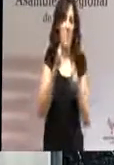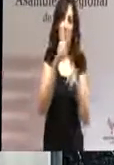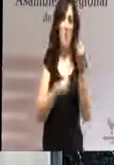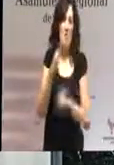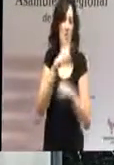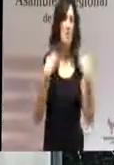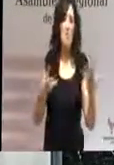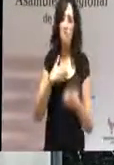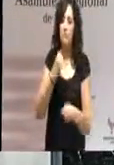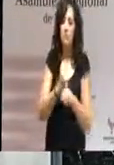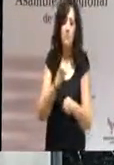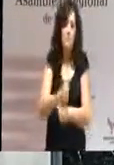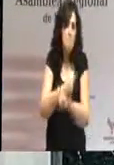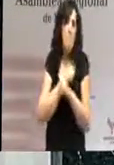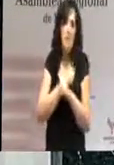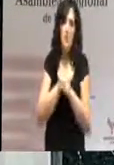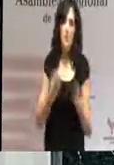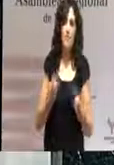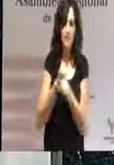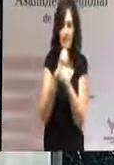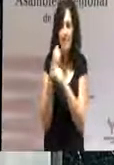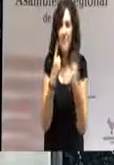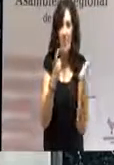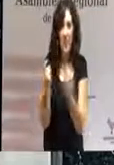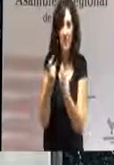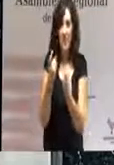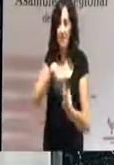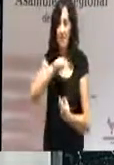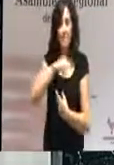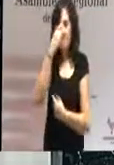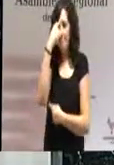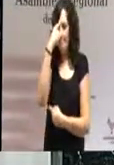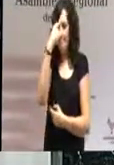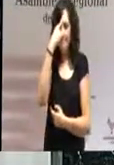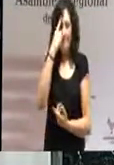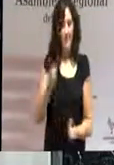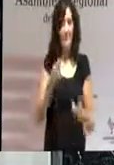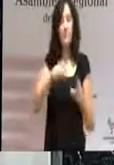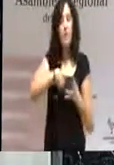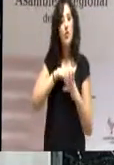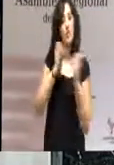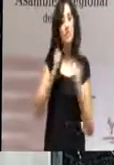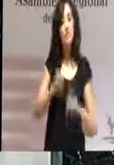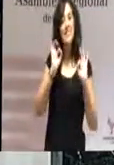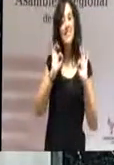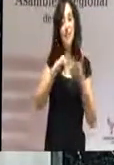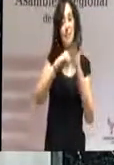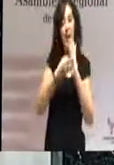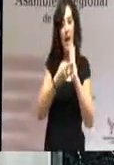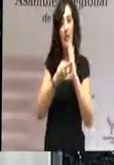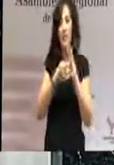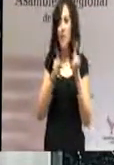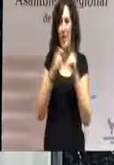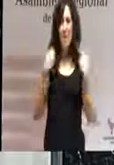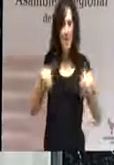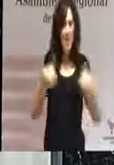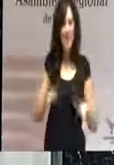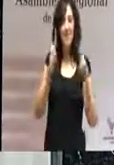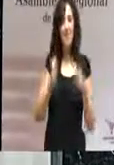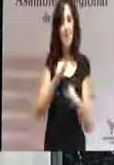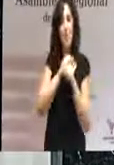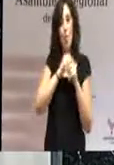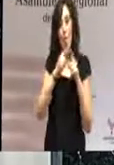nuestra obsesión. Por lo que estamos en disposición para acordar un plan de choque para parados de larga duración